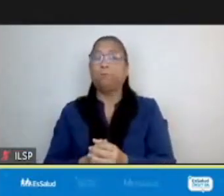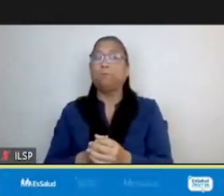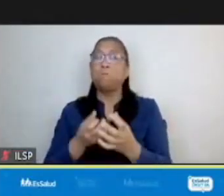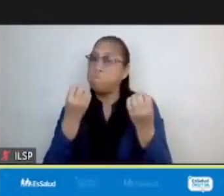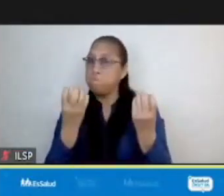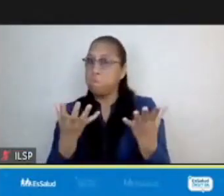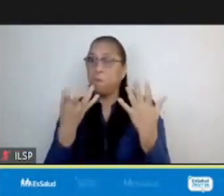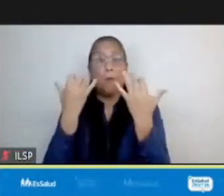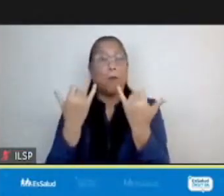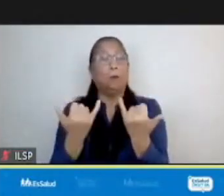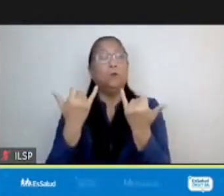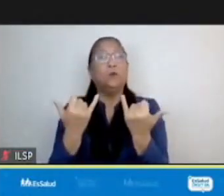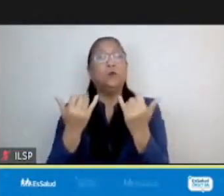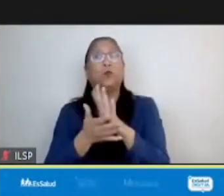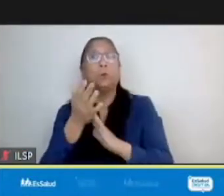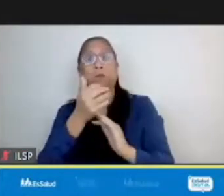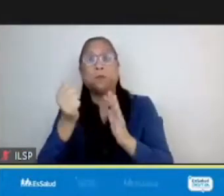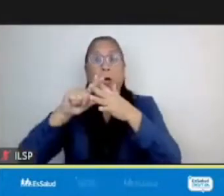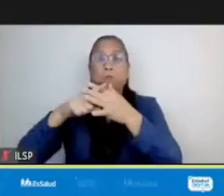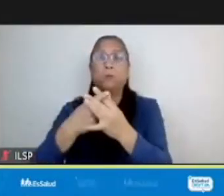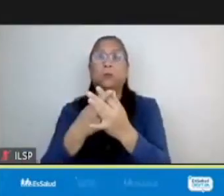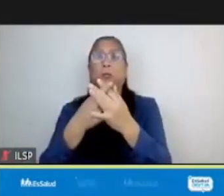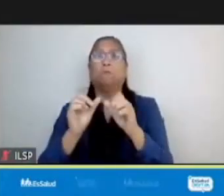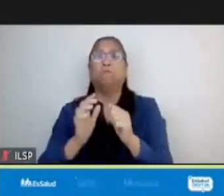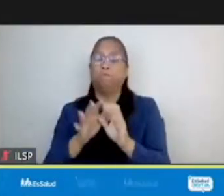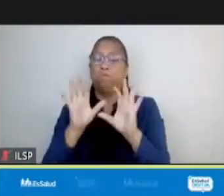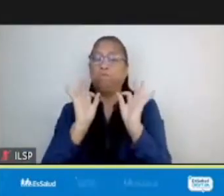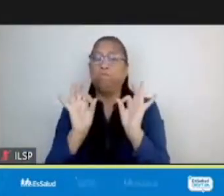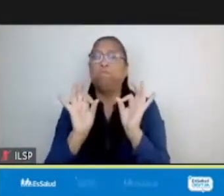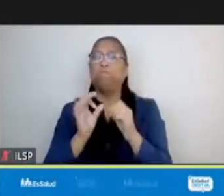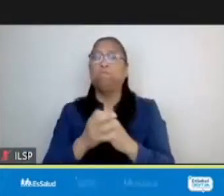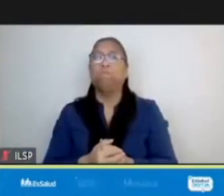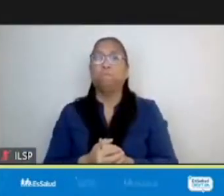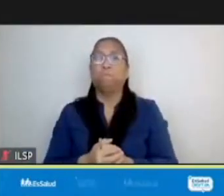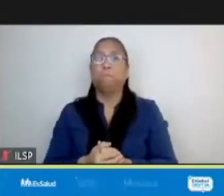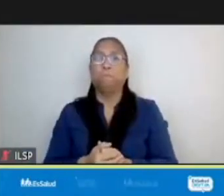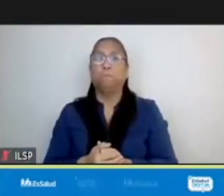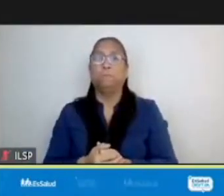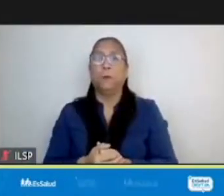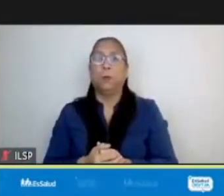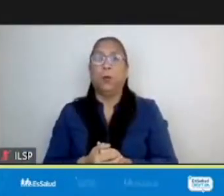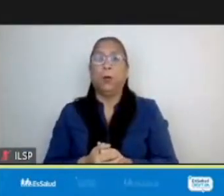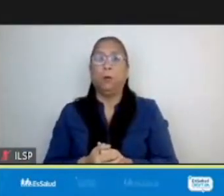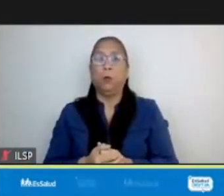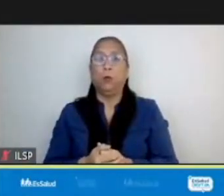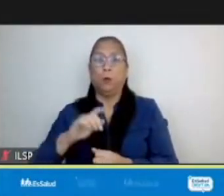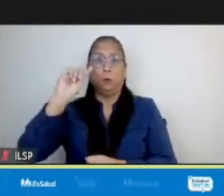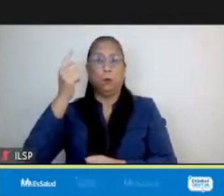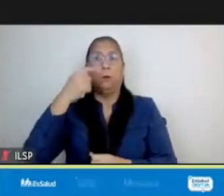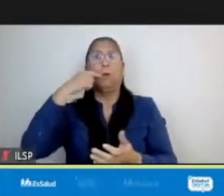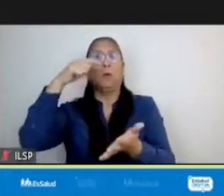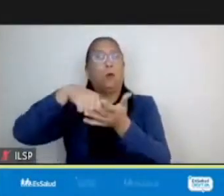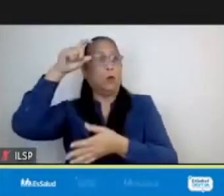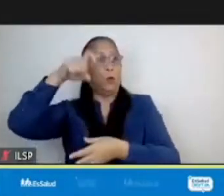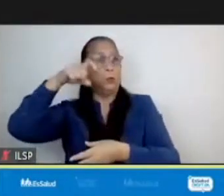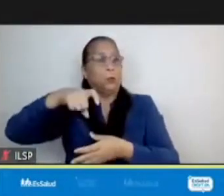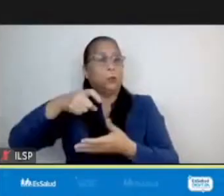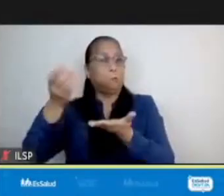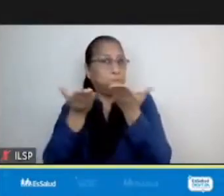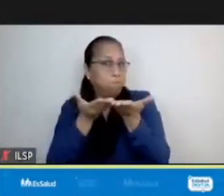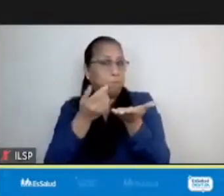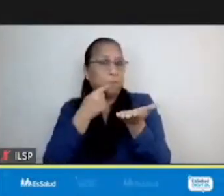Entonces vamos a empezar. Bueno, eh, lo primero hay que poner una pequeña introducción, de manera